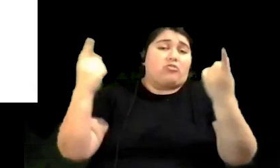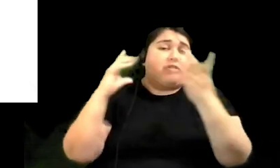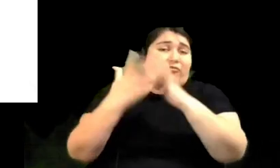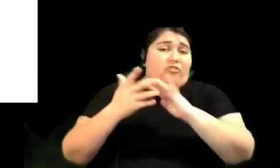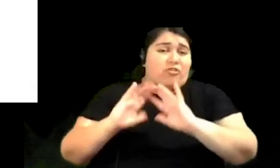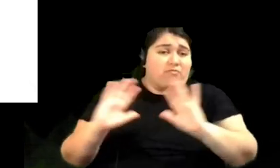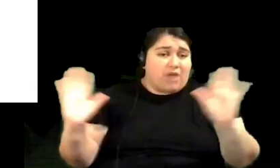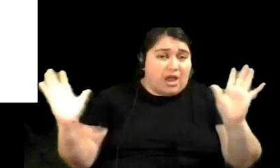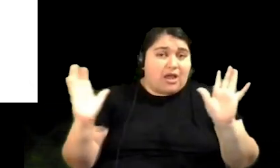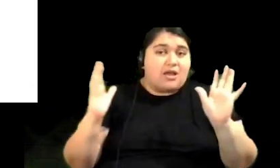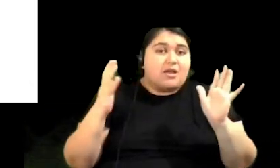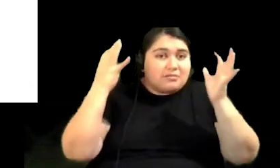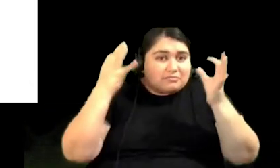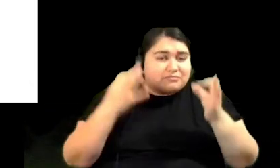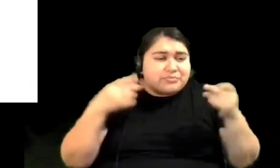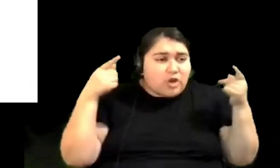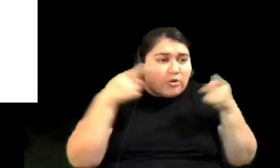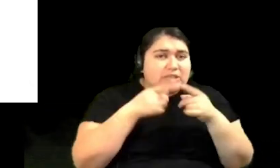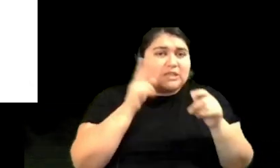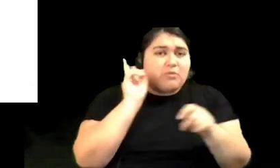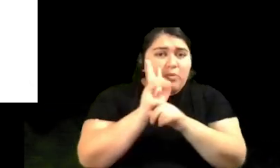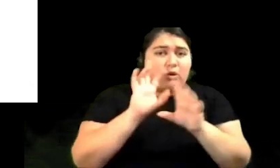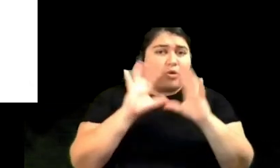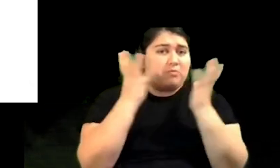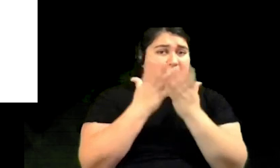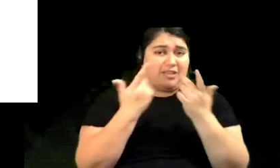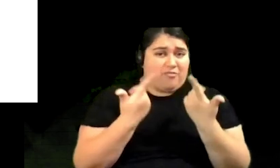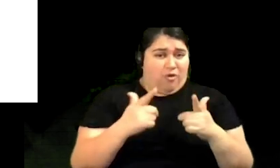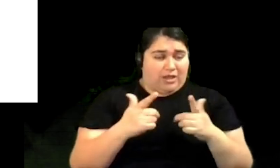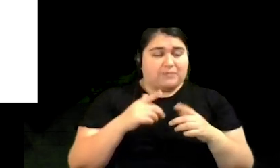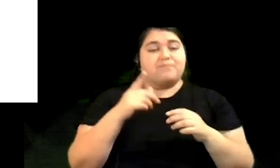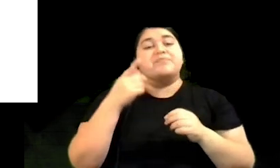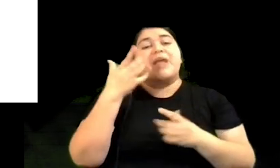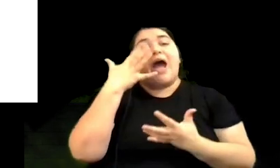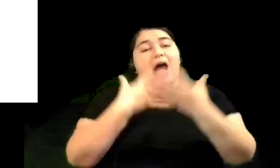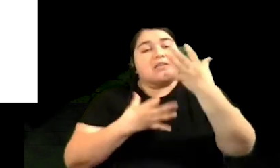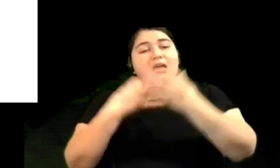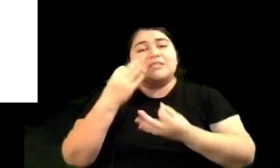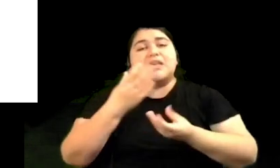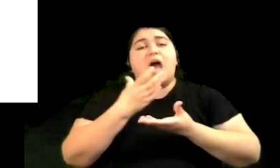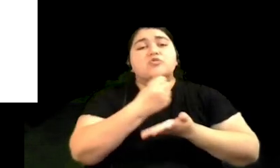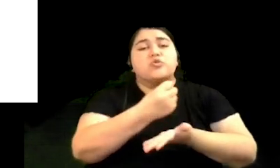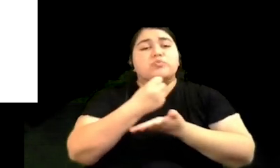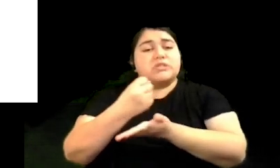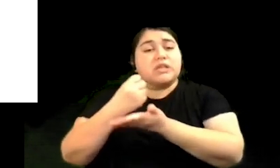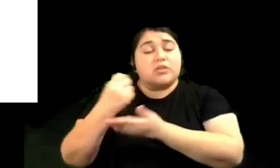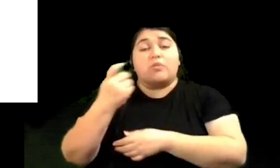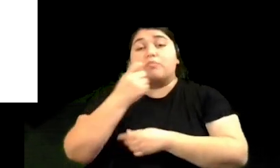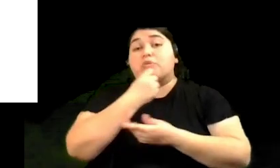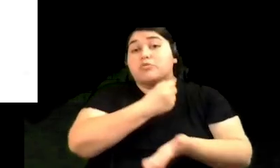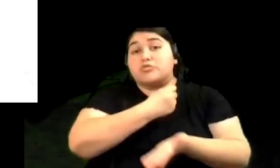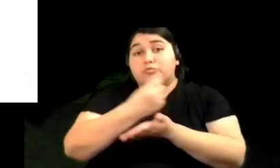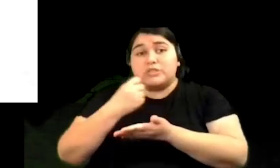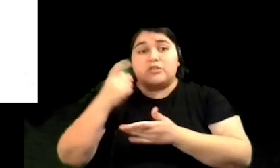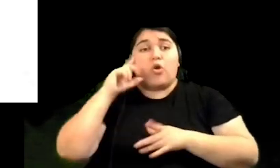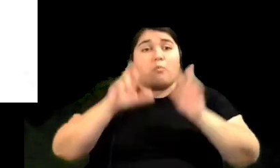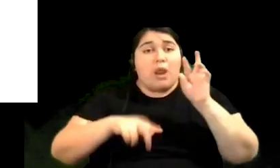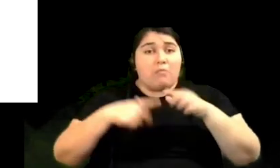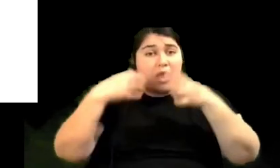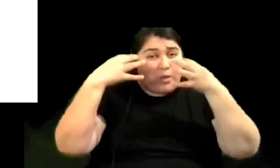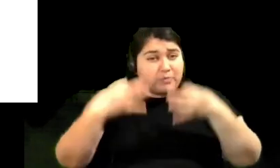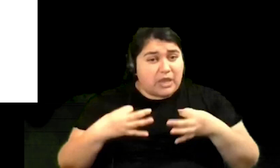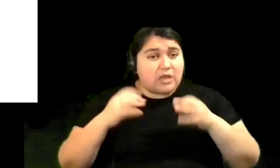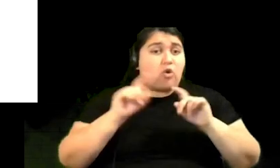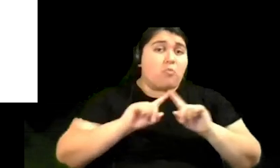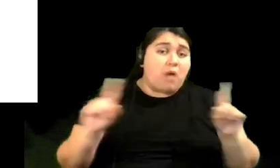pero no tiene finalidad ambiental. Analizar el tema de los subsidios, qué subsidios estoy otorgando, si lo estoy otorgando bien o mal, si los tengo que